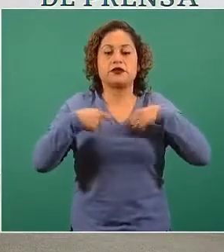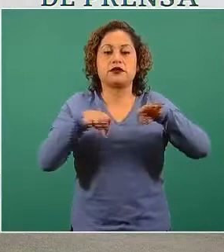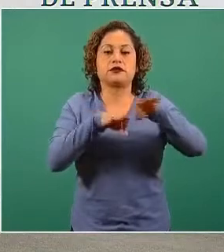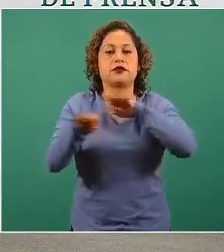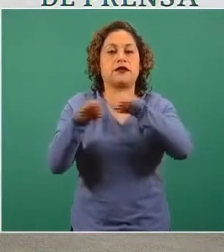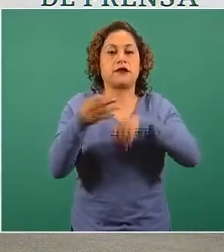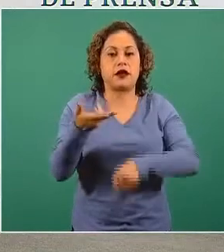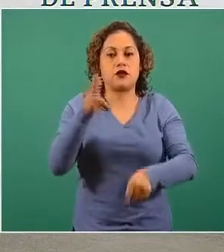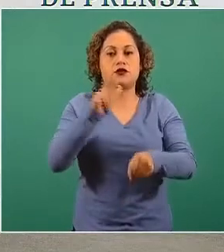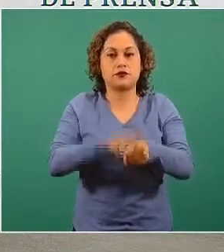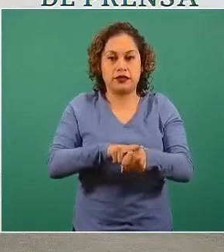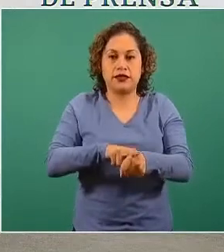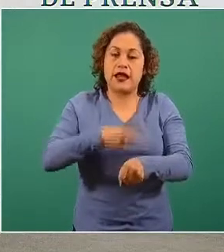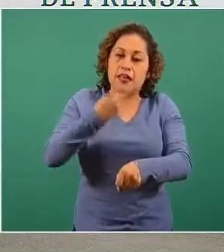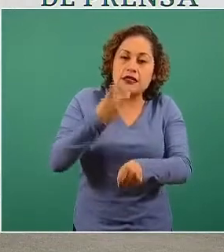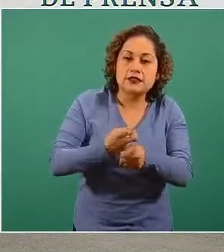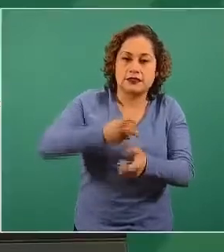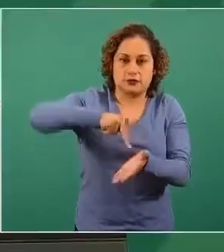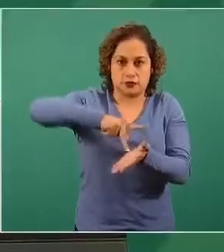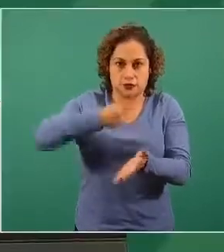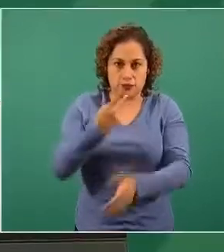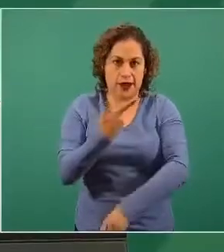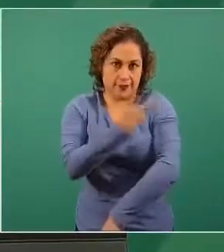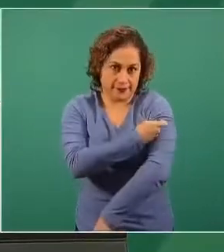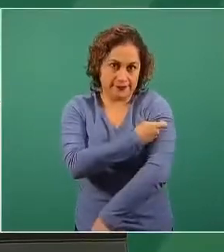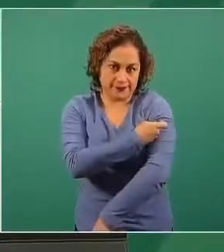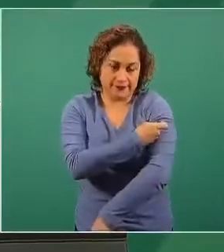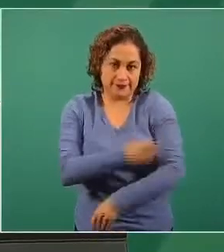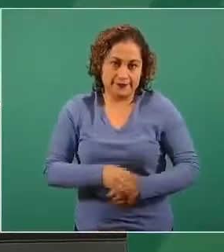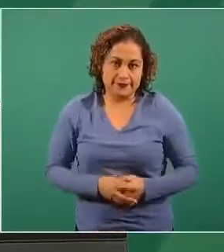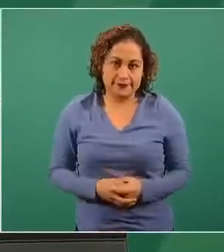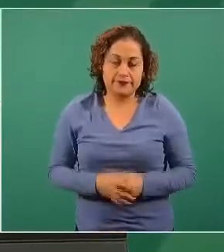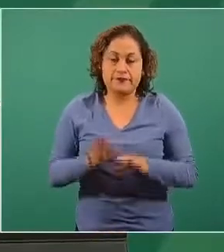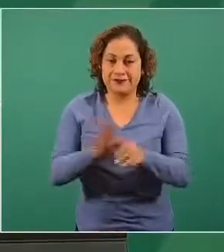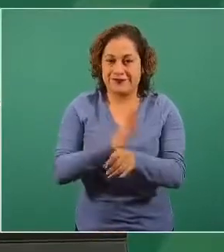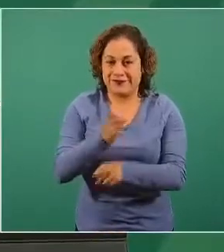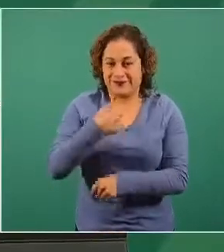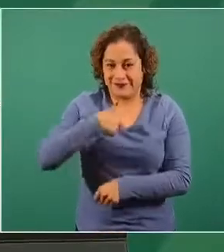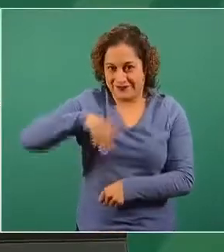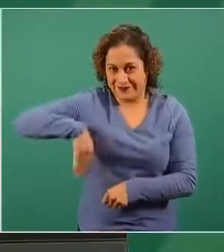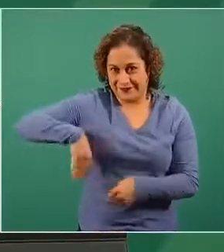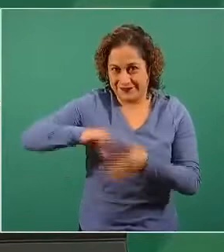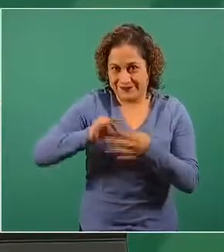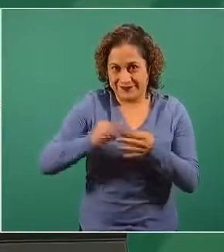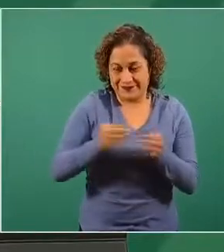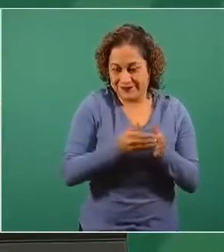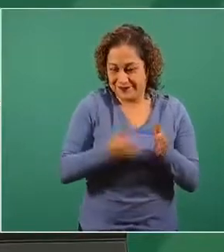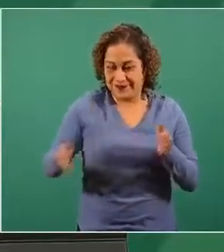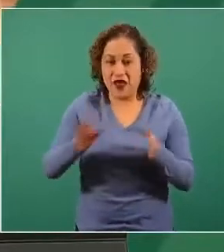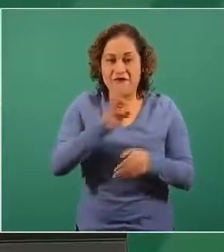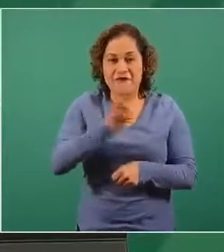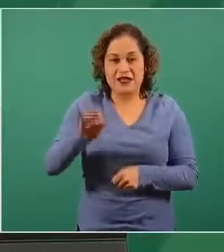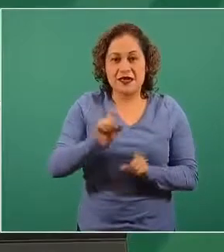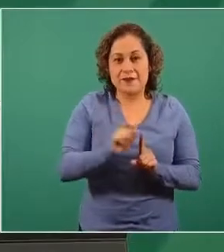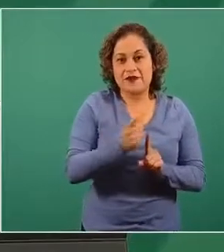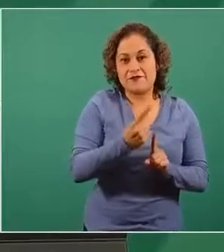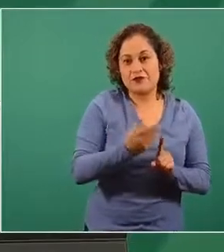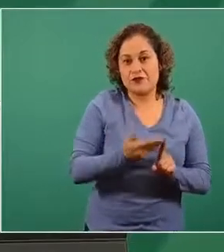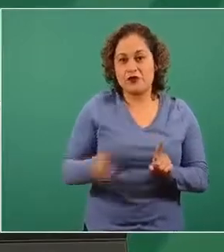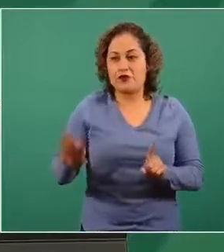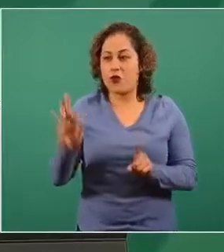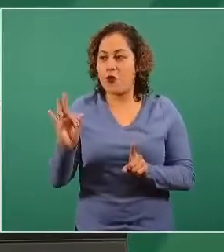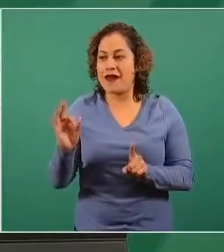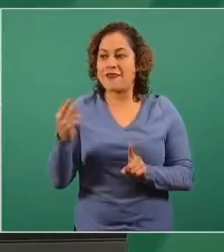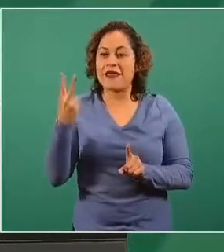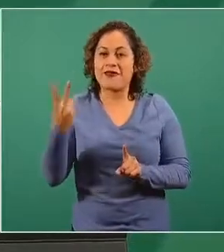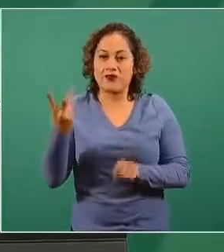para las segundas dosis. Por eso decía yo hace ratito que la segunda dosis se aplica entre el 21 y el 42, no hay que esperar hasta el 42.